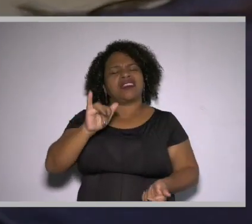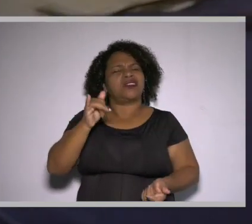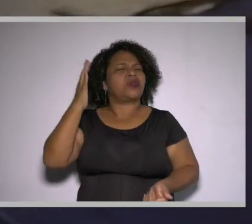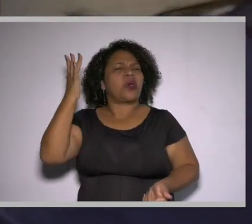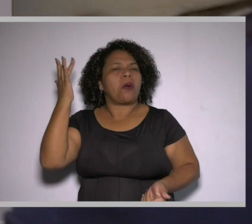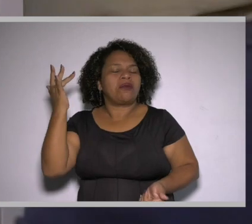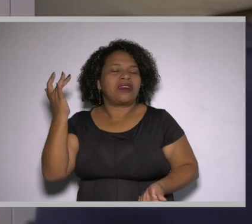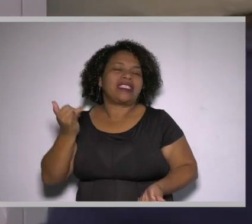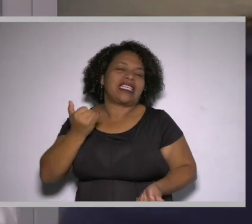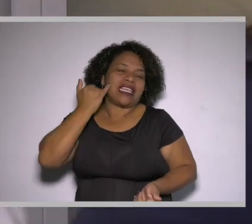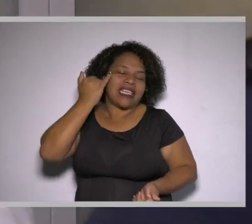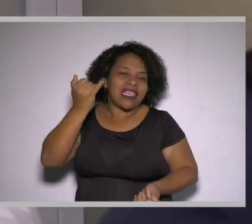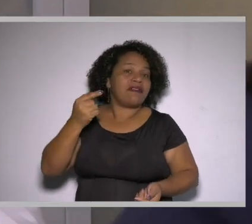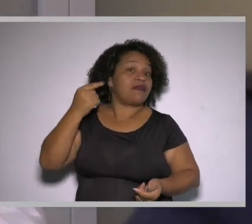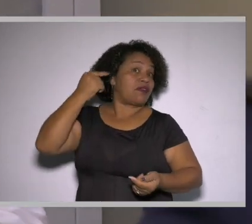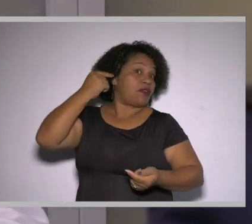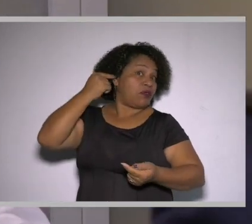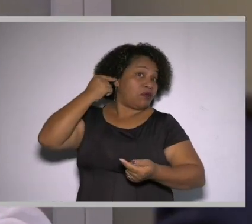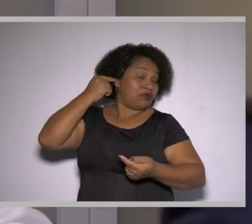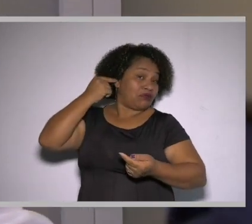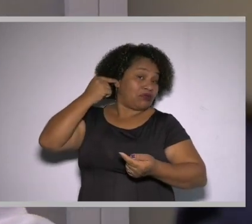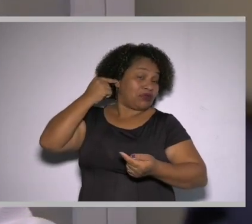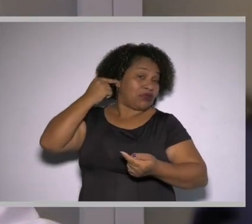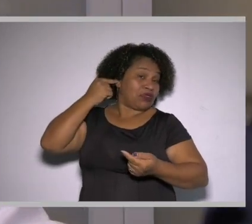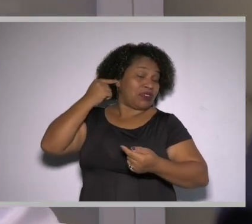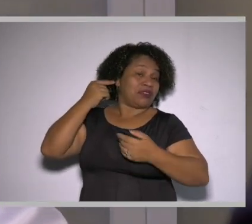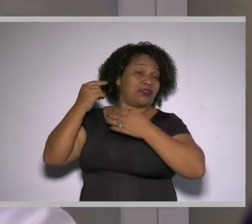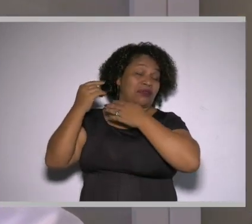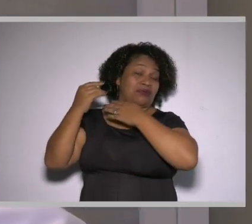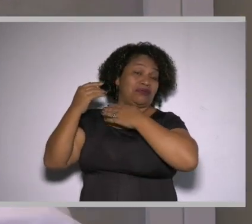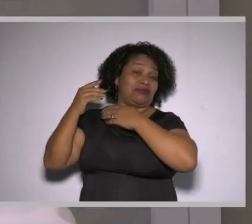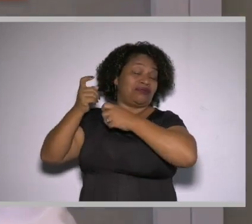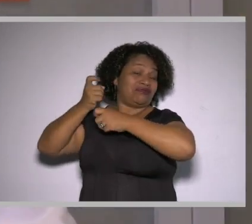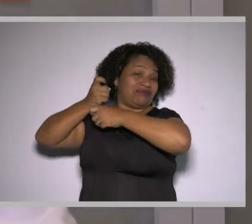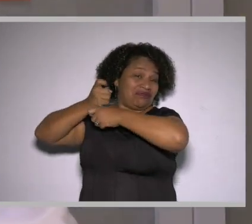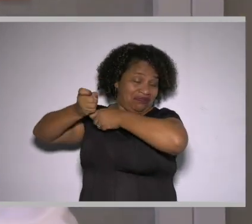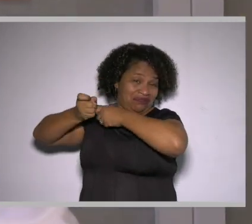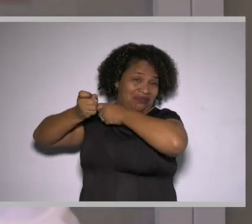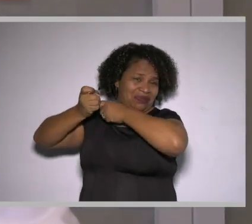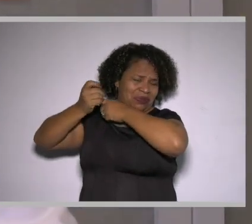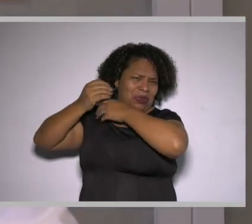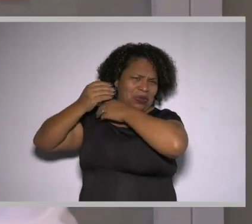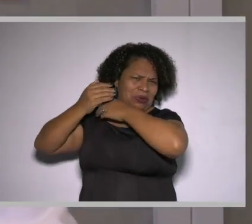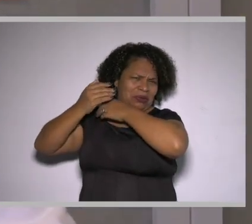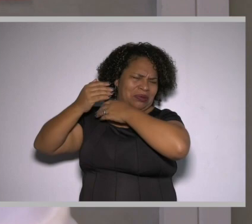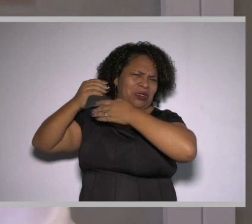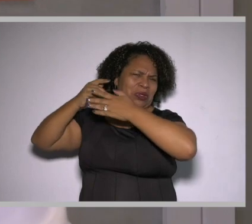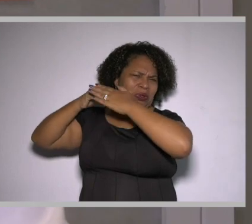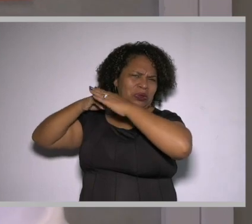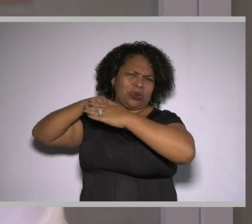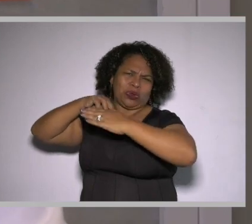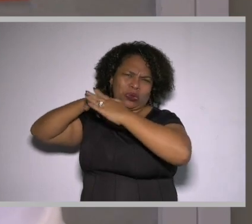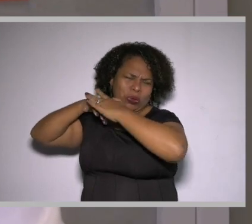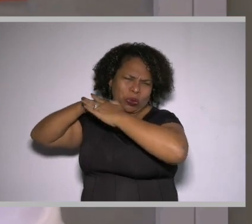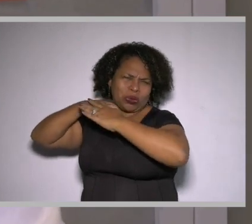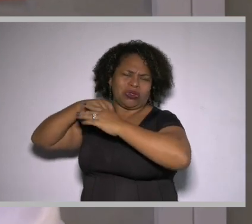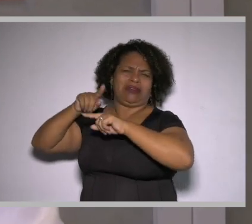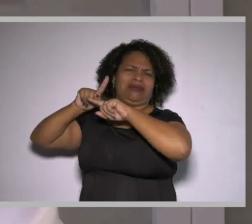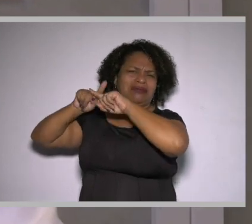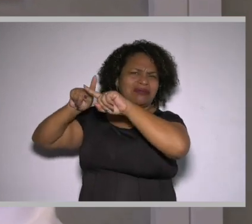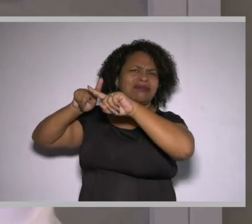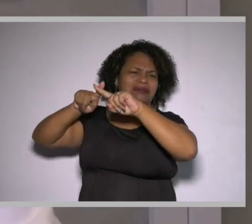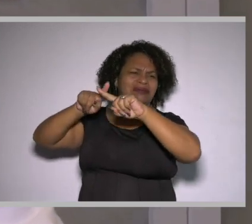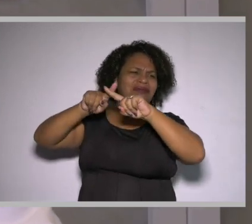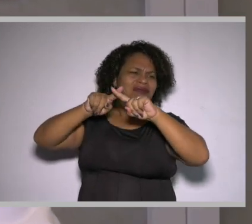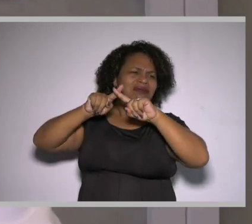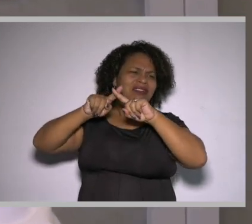oxígeno que debe entrar al cuerpo del paciente pediátrico, el cual de manera normal es muy susceptible a las variaciones de oxígeno, puede